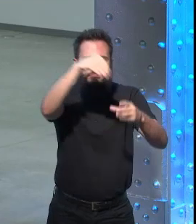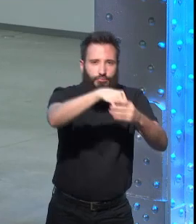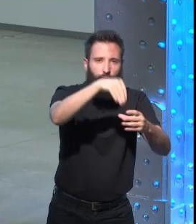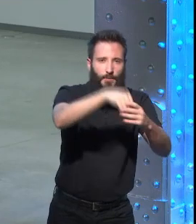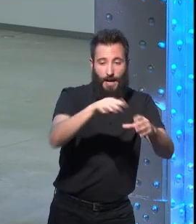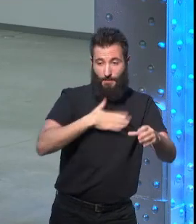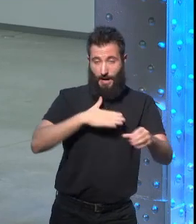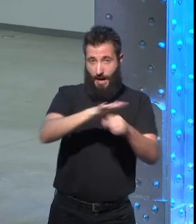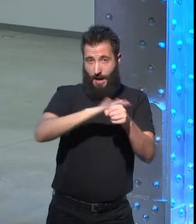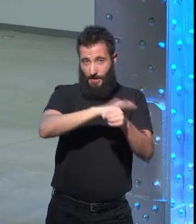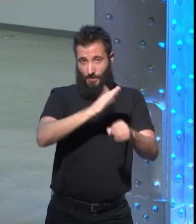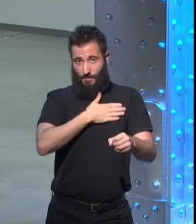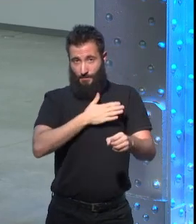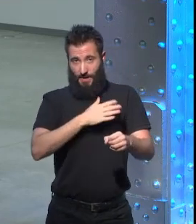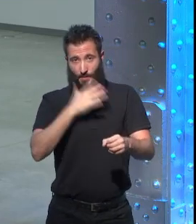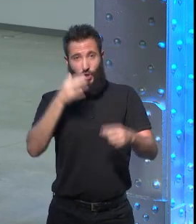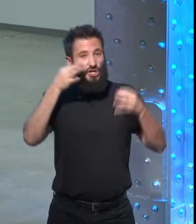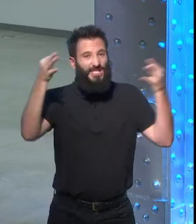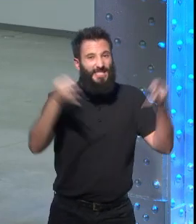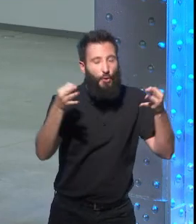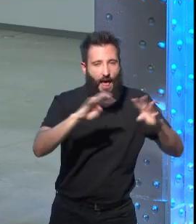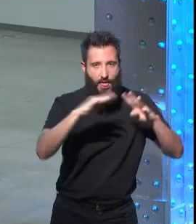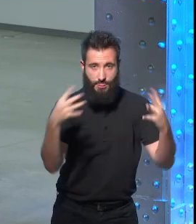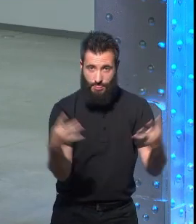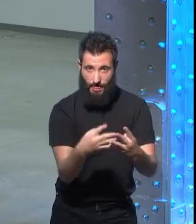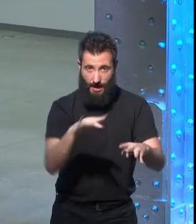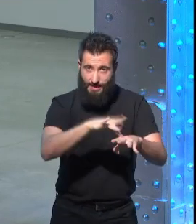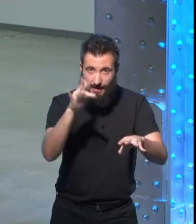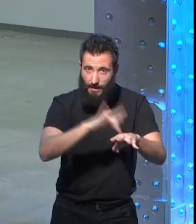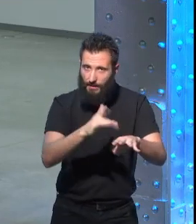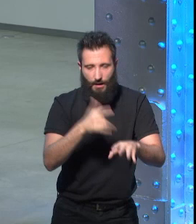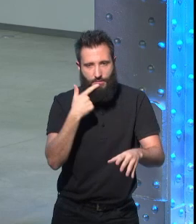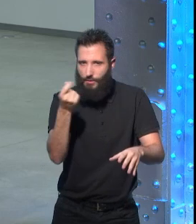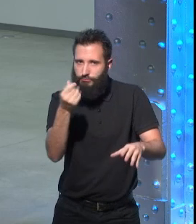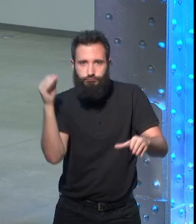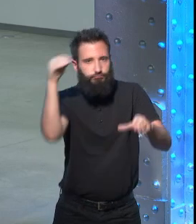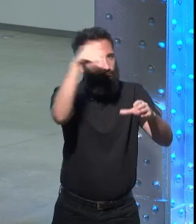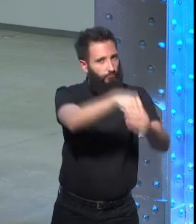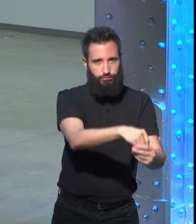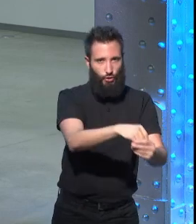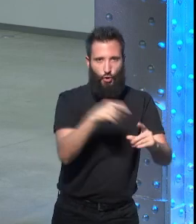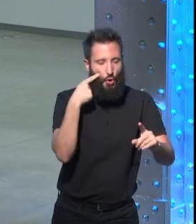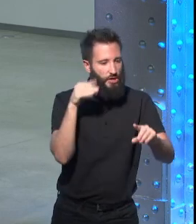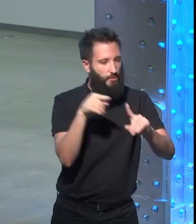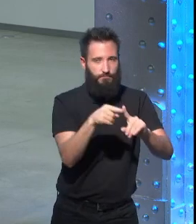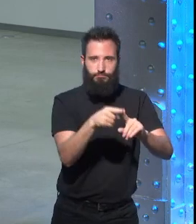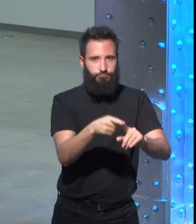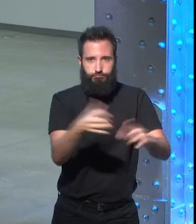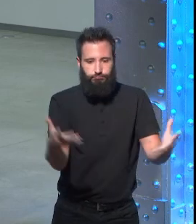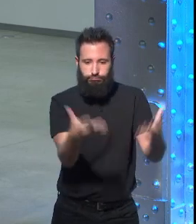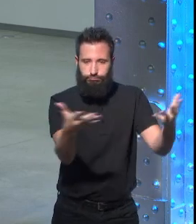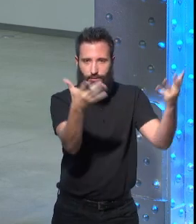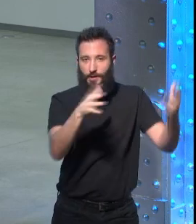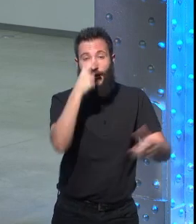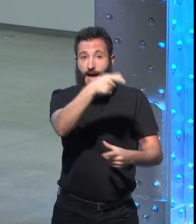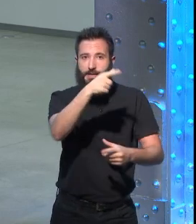que a mí me afecta, en el ámbito de la seguridad digital, se invierte de forma muy proactiva, ¿no? Allí, además, nos encontramos